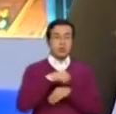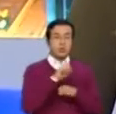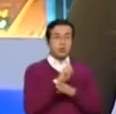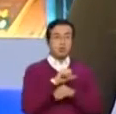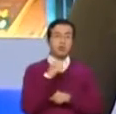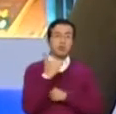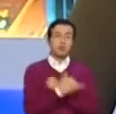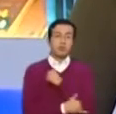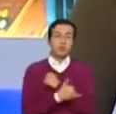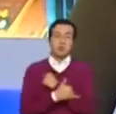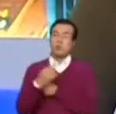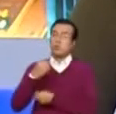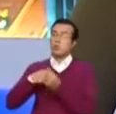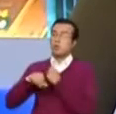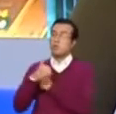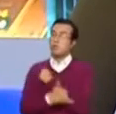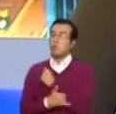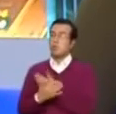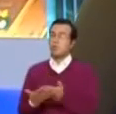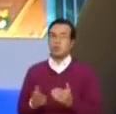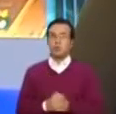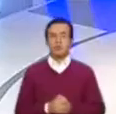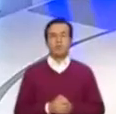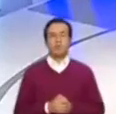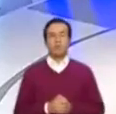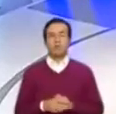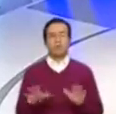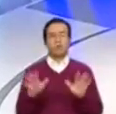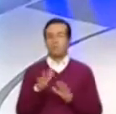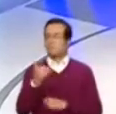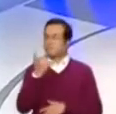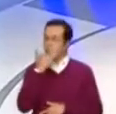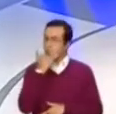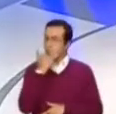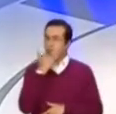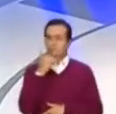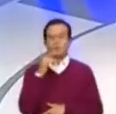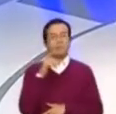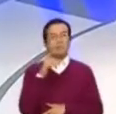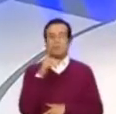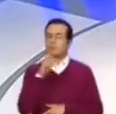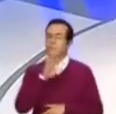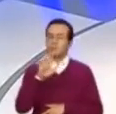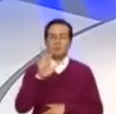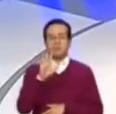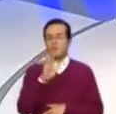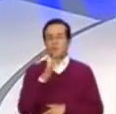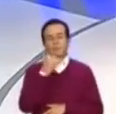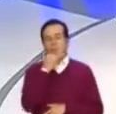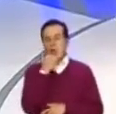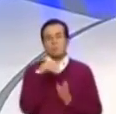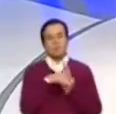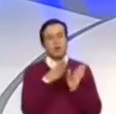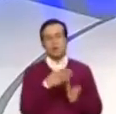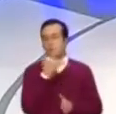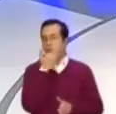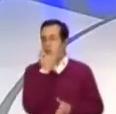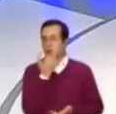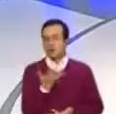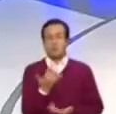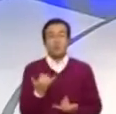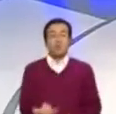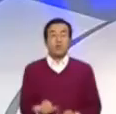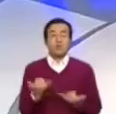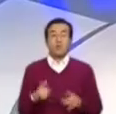y por eso busqué invertir en el exterior. No, esto es una aberración que debe ser profundamente rechazada. De hecho, hoy